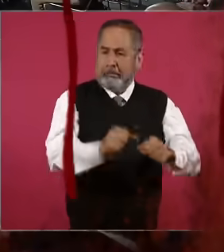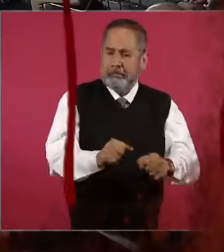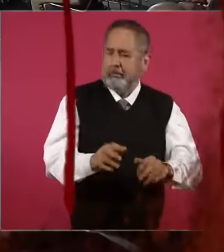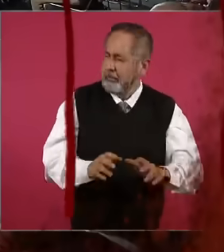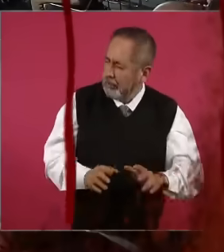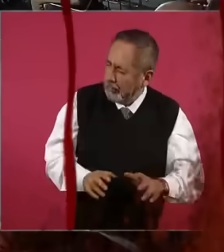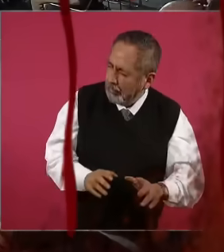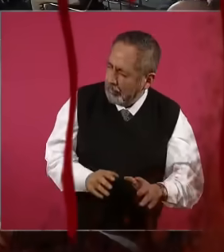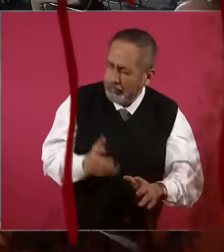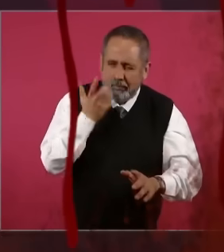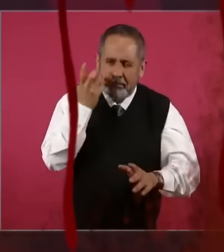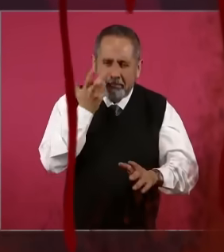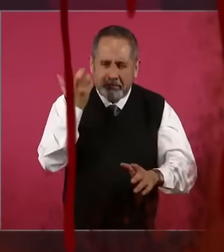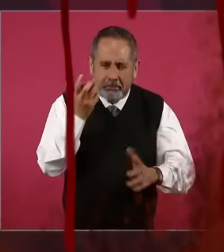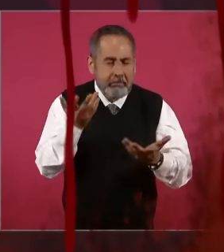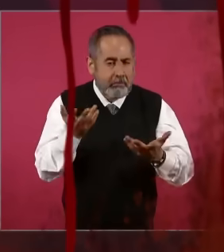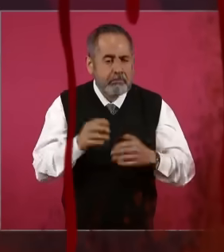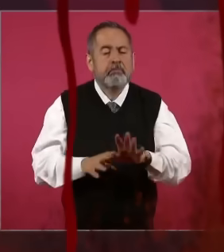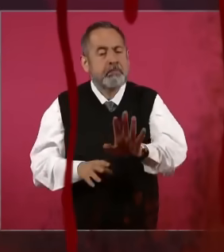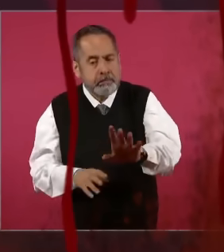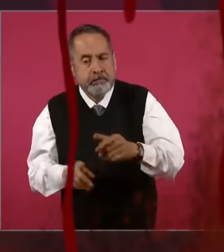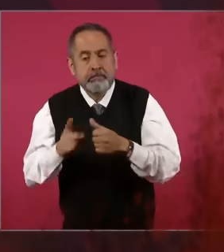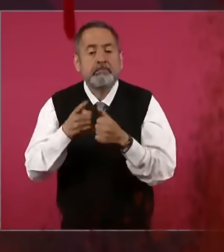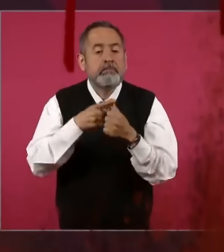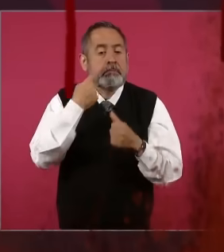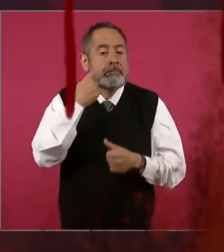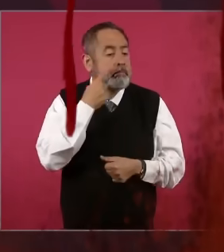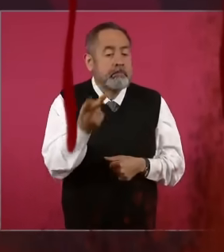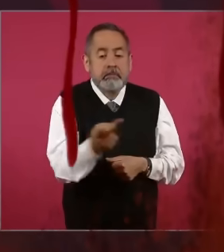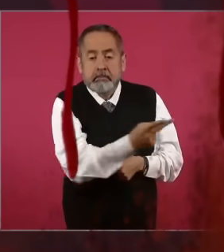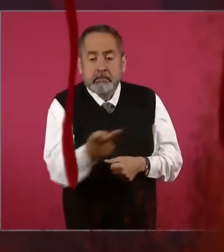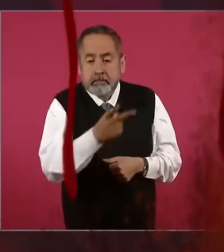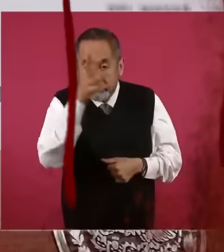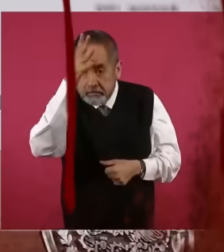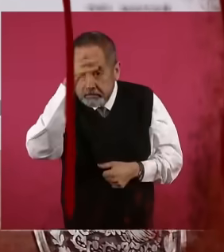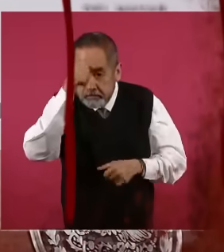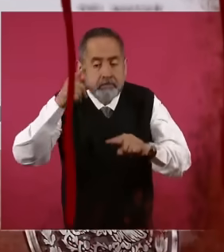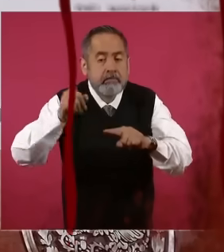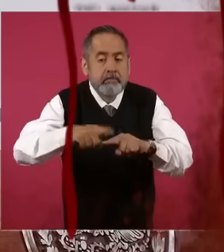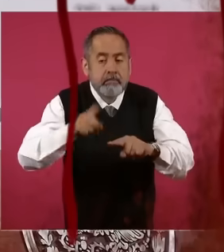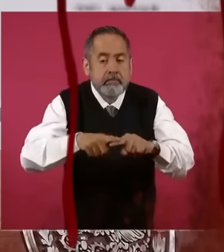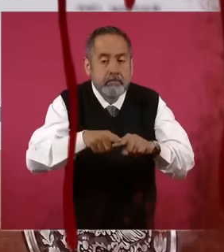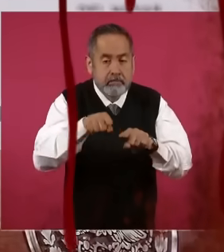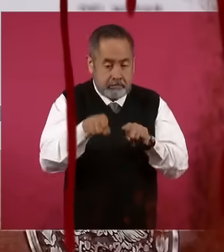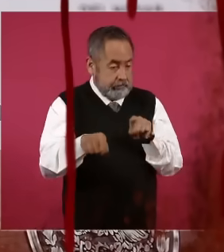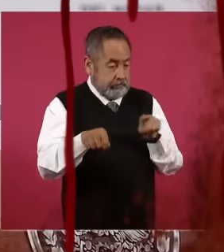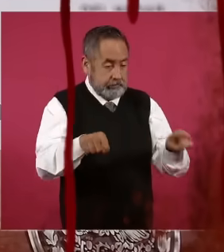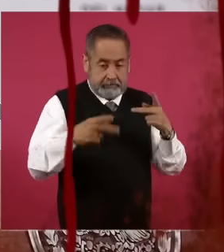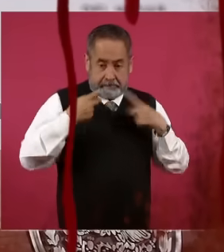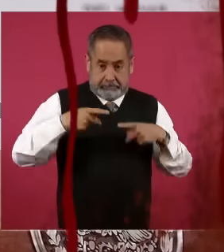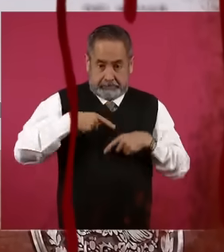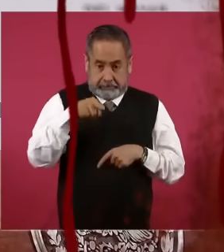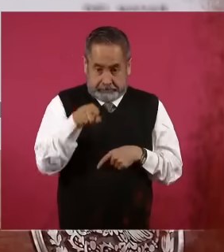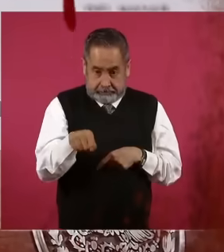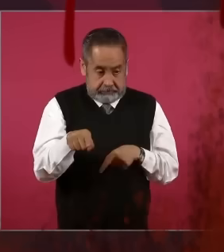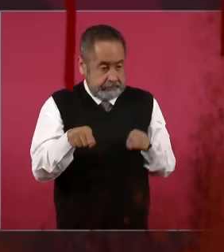ocurra. Al igual que es culpa de los gringos que entren a su país toneladas y toneladas de droga. Que no nos echen la culpa